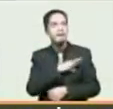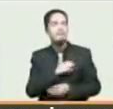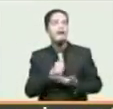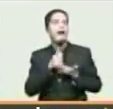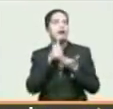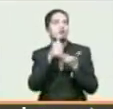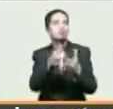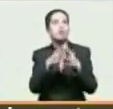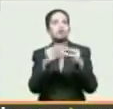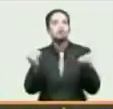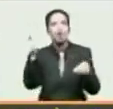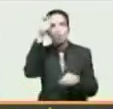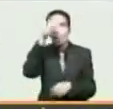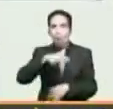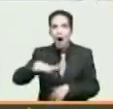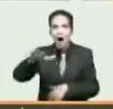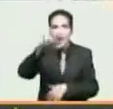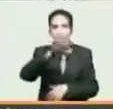todo nuestro pueblo